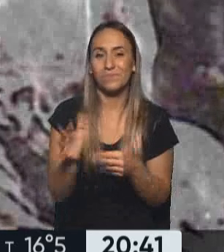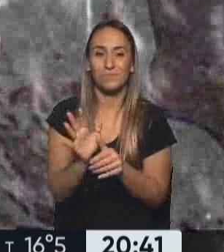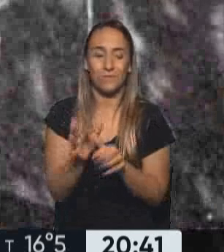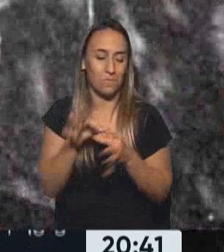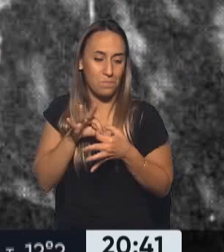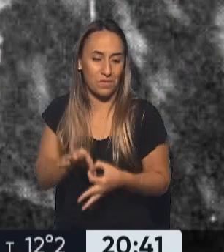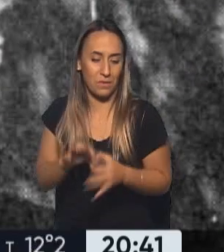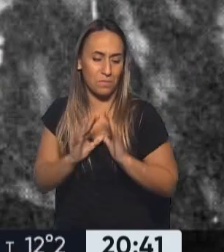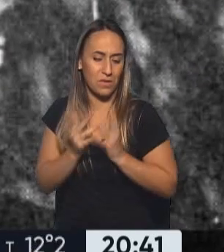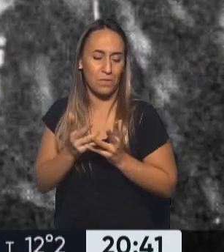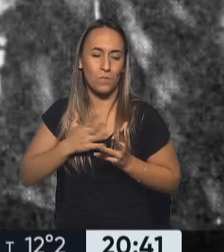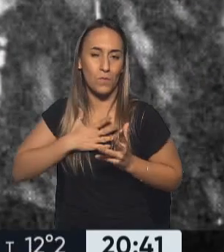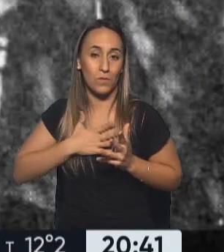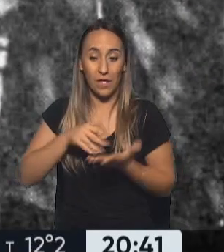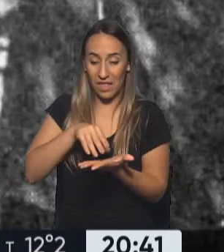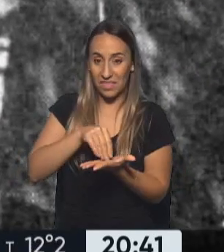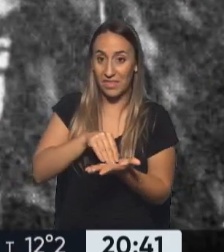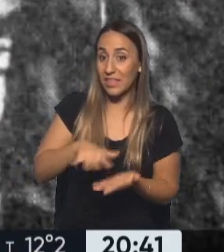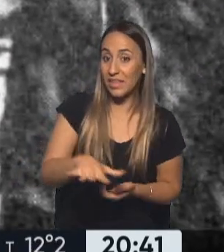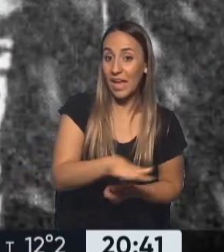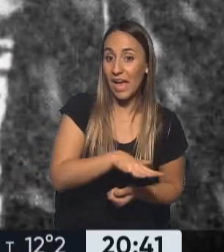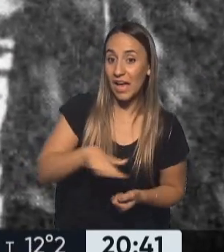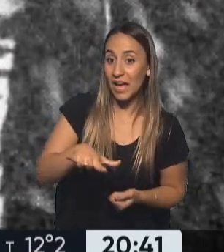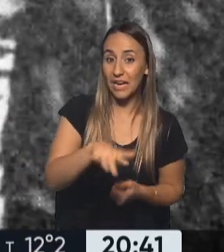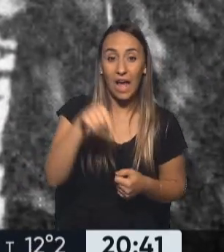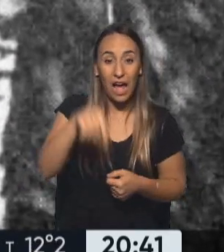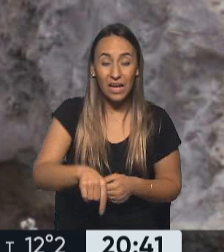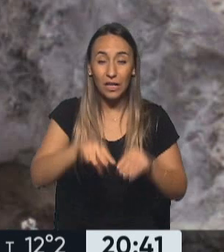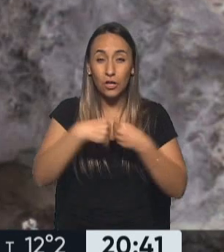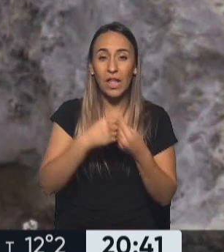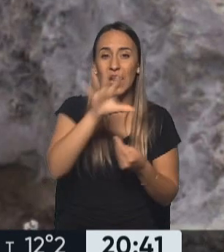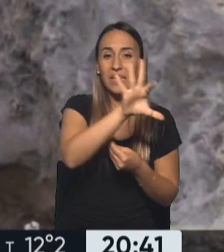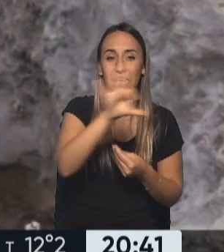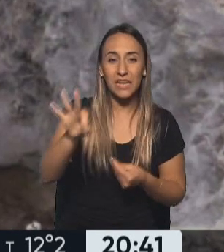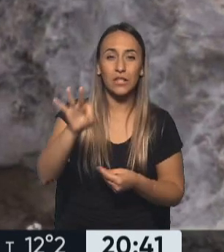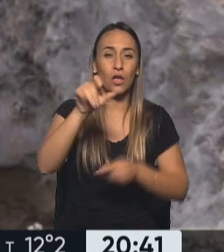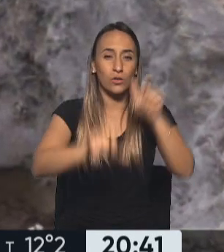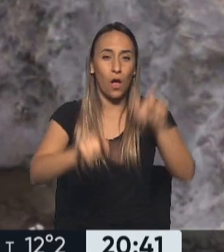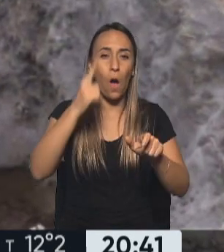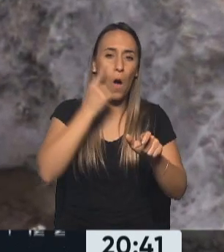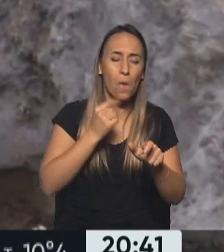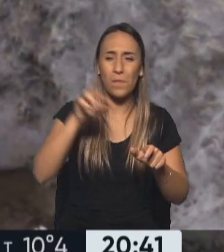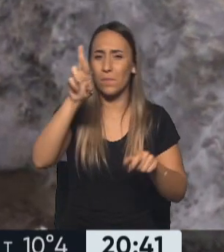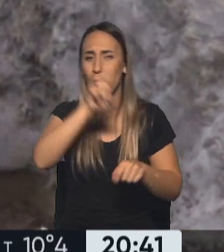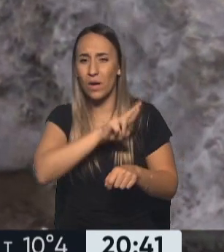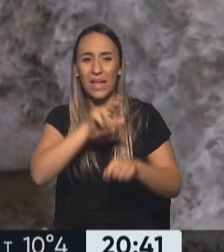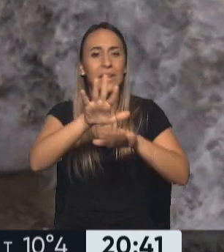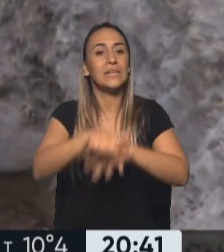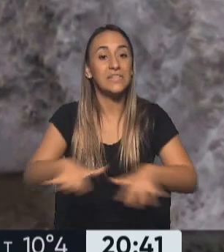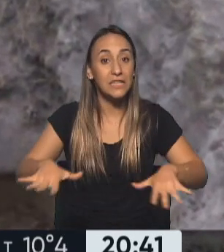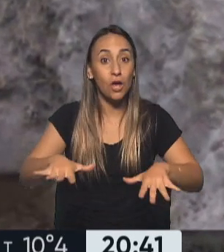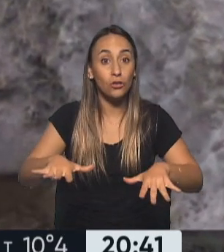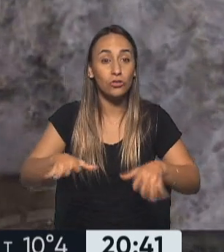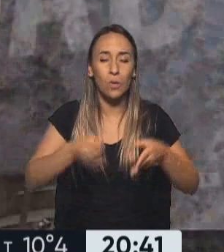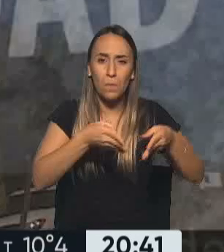su mundo. Este pedazo de tierra que fue tumba para 500 hombres, mujeres y niños Cuom y Mocoí,